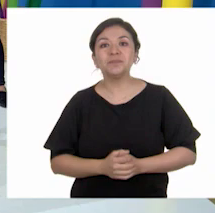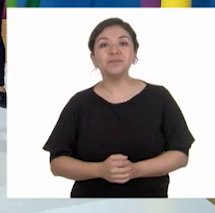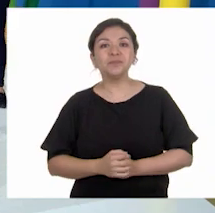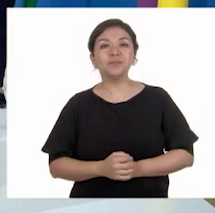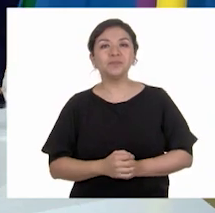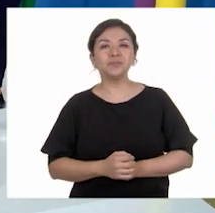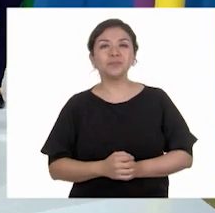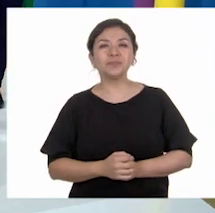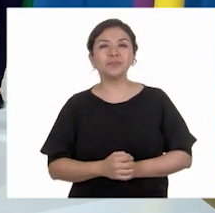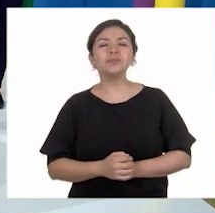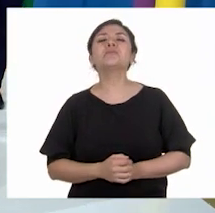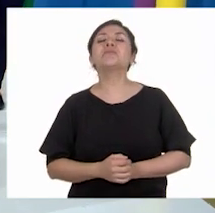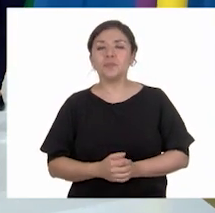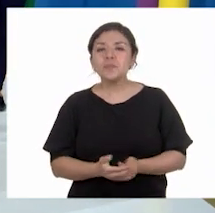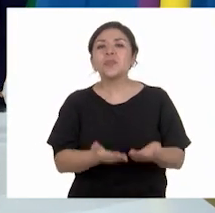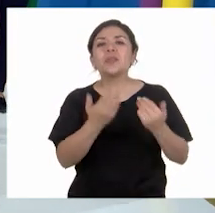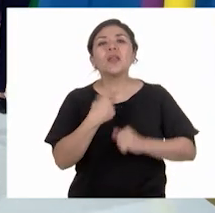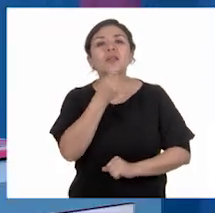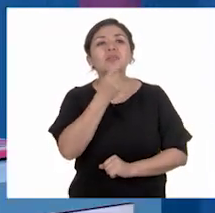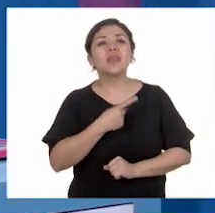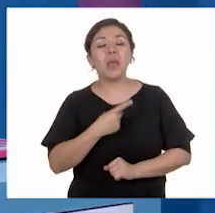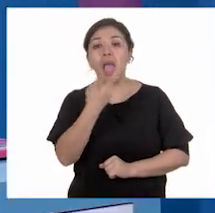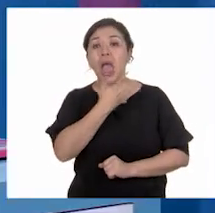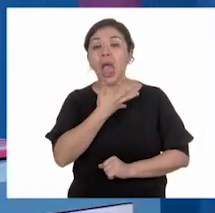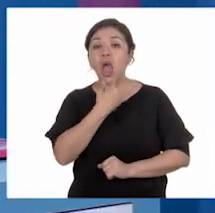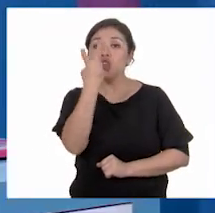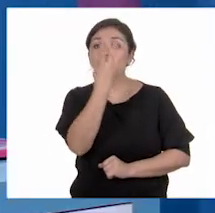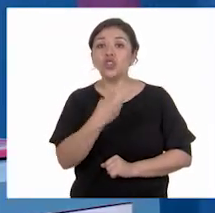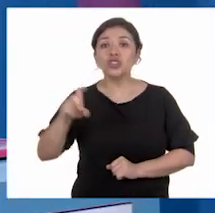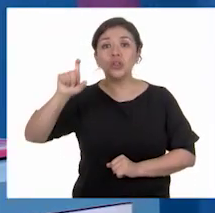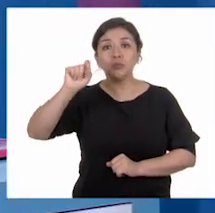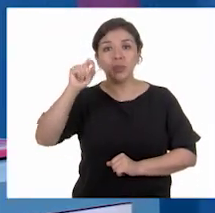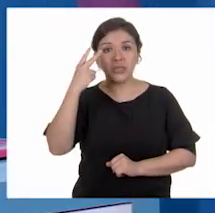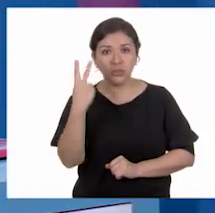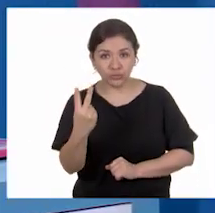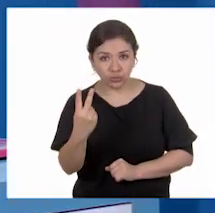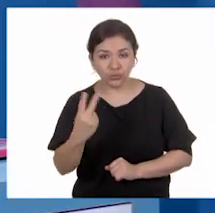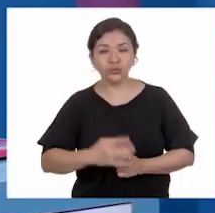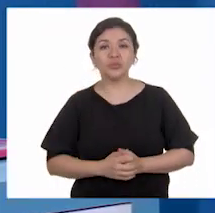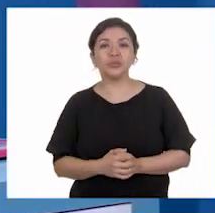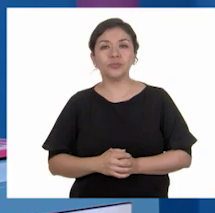bien, ahora sí dinos. 222